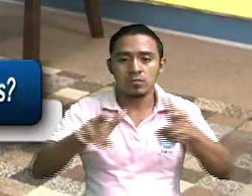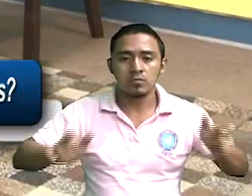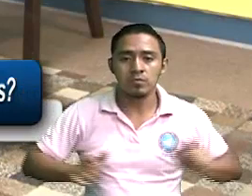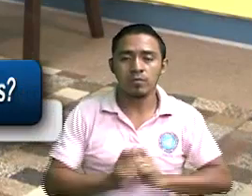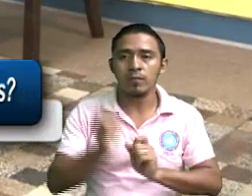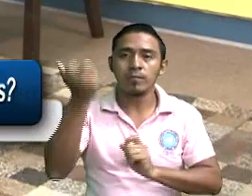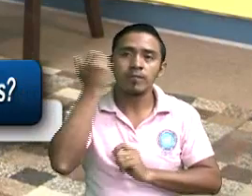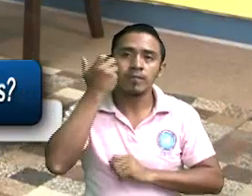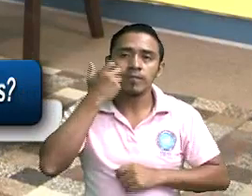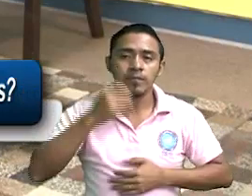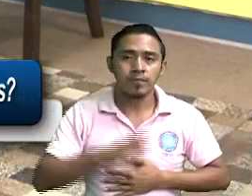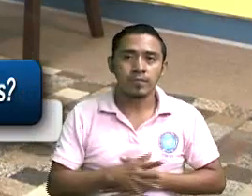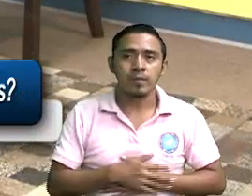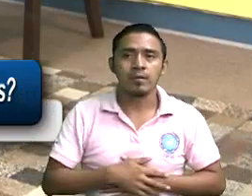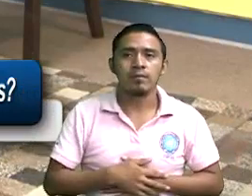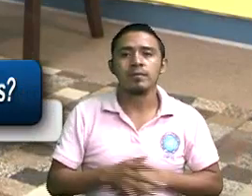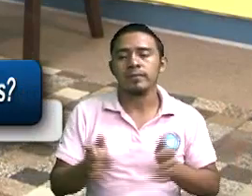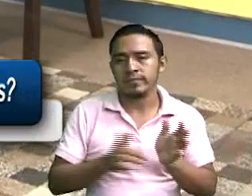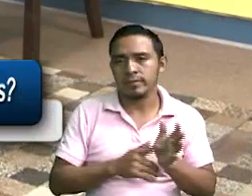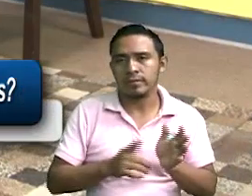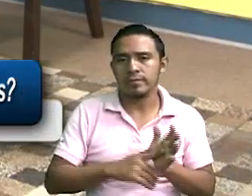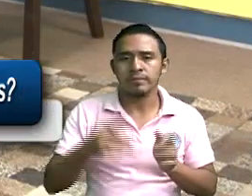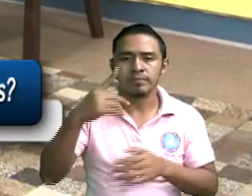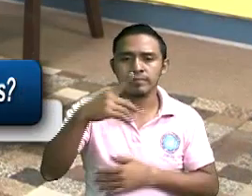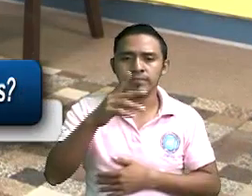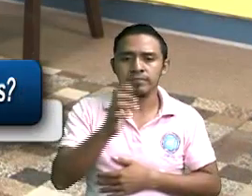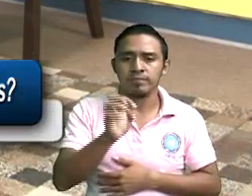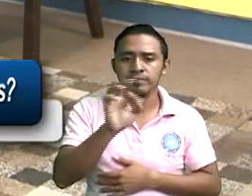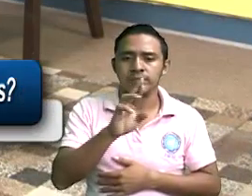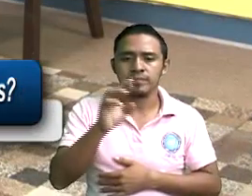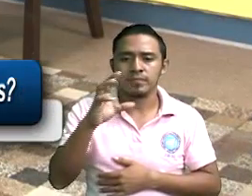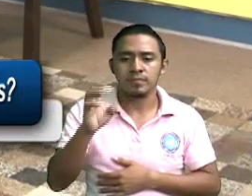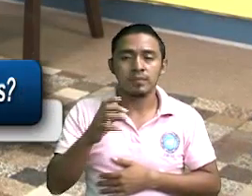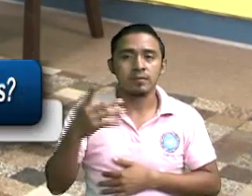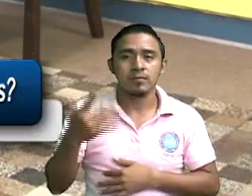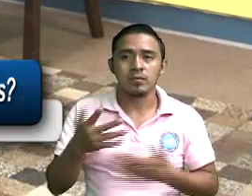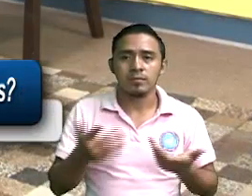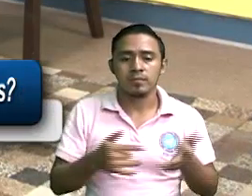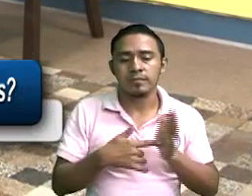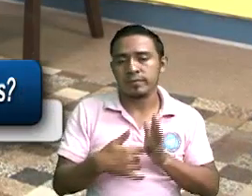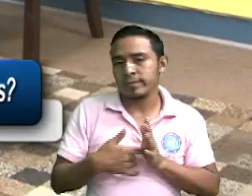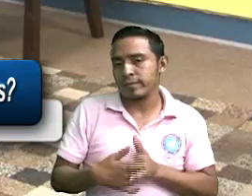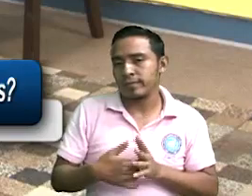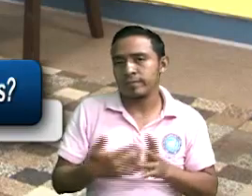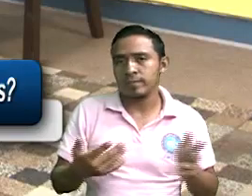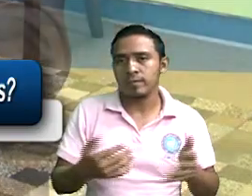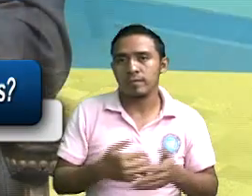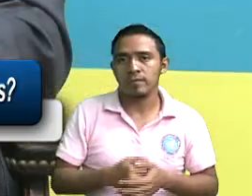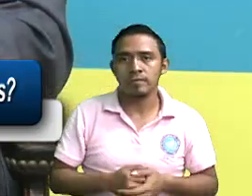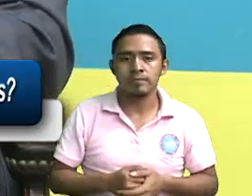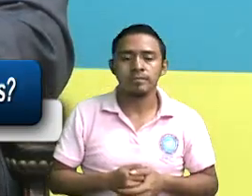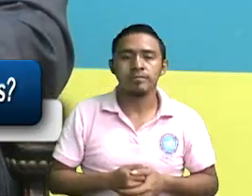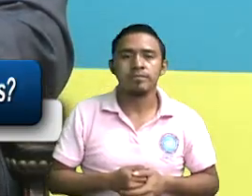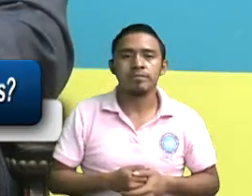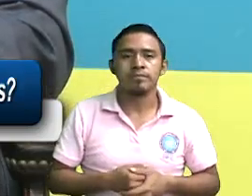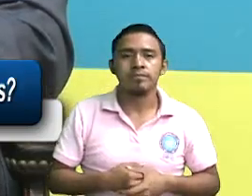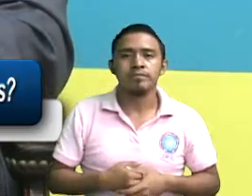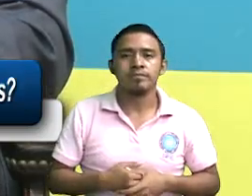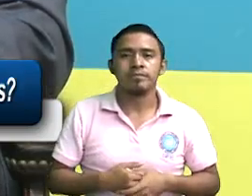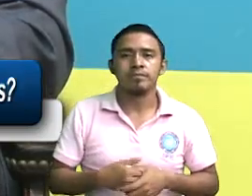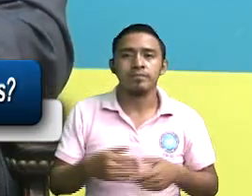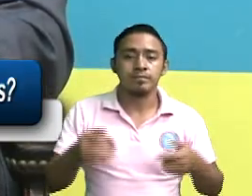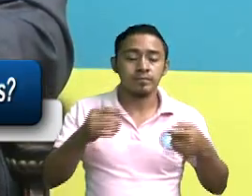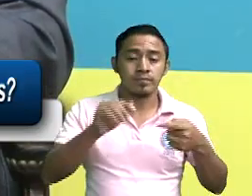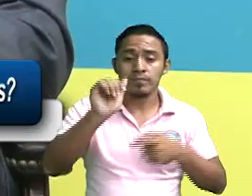Si nosotros habláramos per se de enfermedad neuromuscular, pudiéramos tener el ejemplo más común de la miastenia gravis.